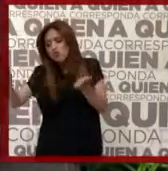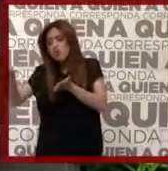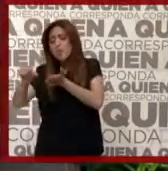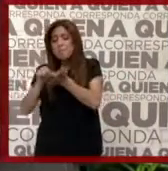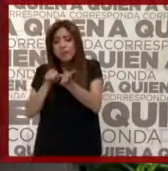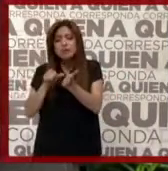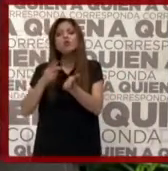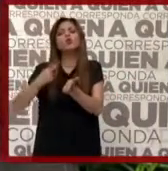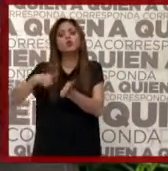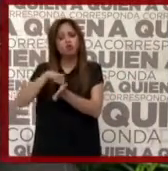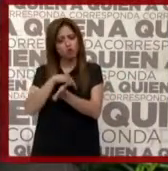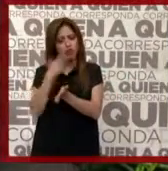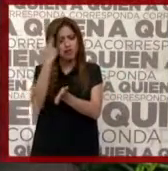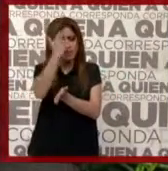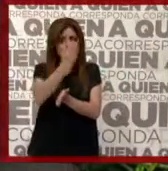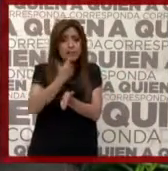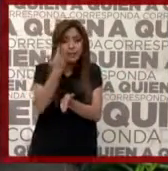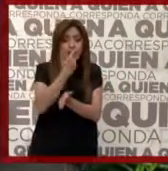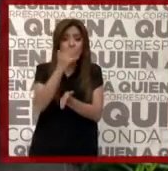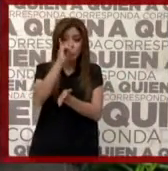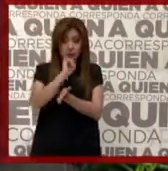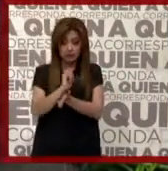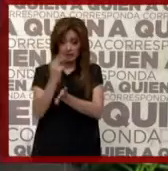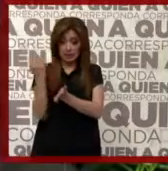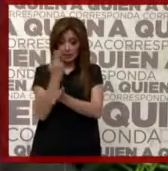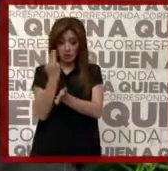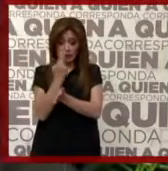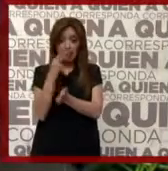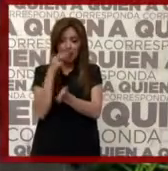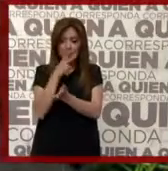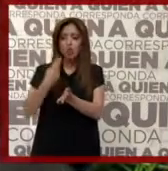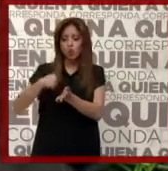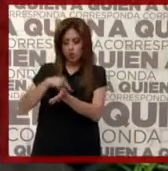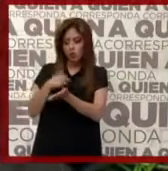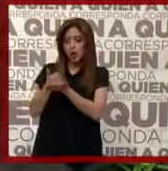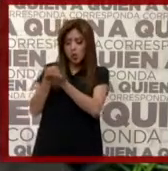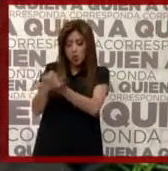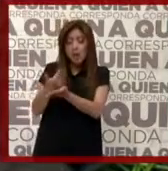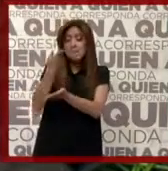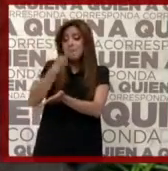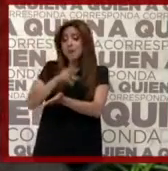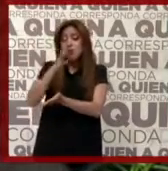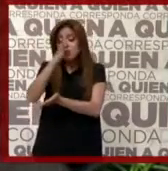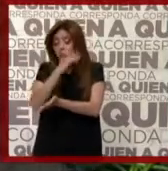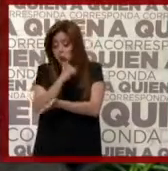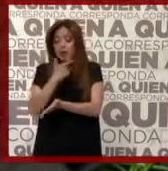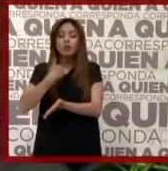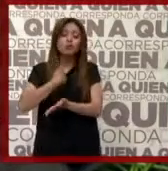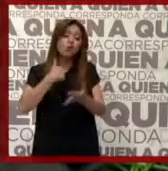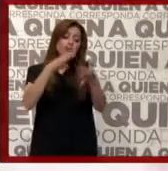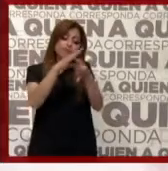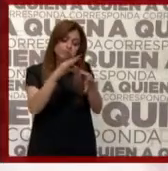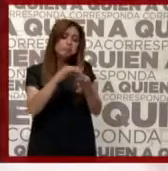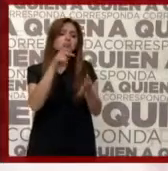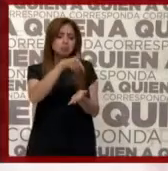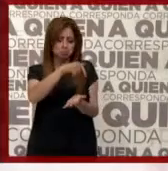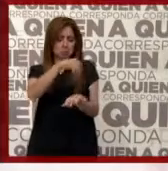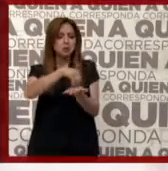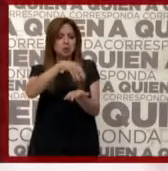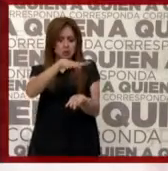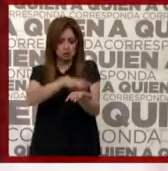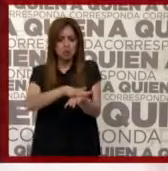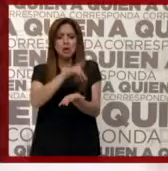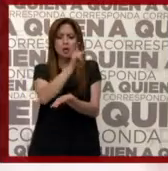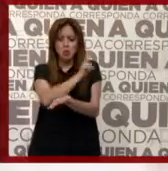técnicamente el caso y se amerita hacemos la gestión si no es el caso le explicamos a la persona de que la cita está bien dada y que en el